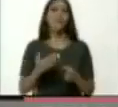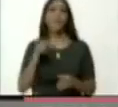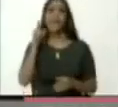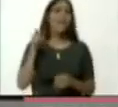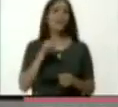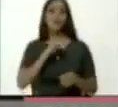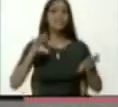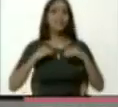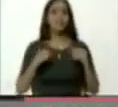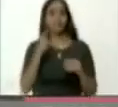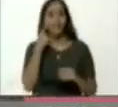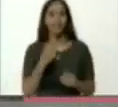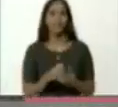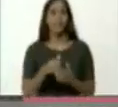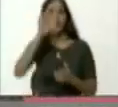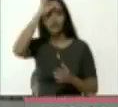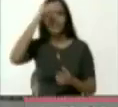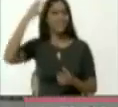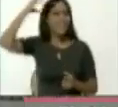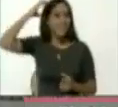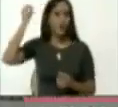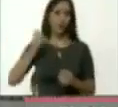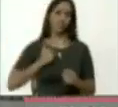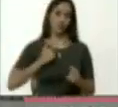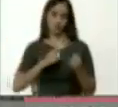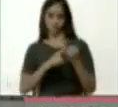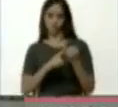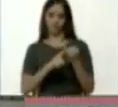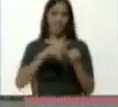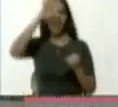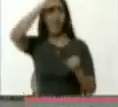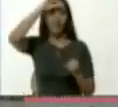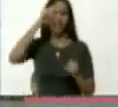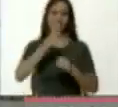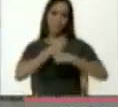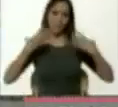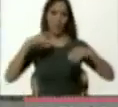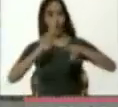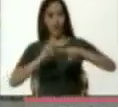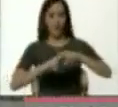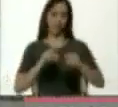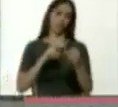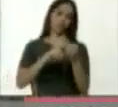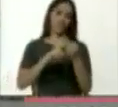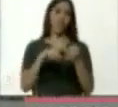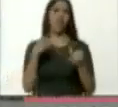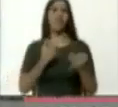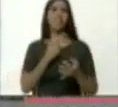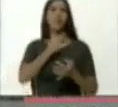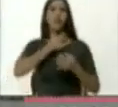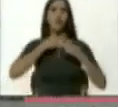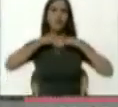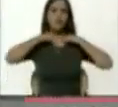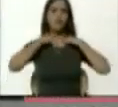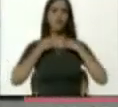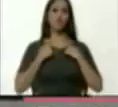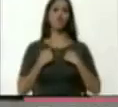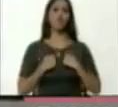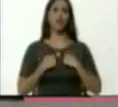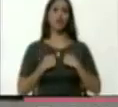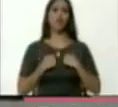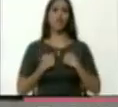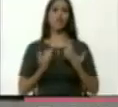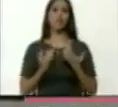acepta... Mira, él no sabe si es judío o es católico. Él no sabe si es blanco o es negro. Él anda con un collar de